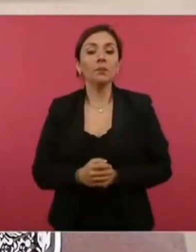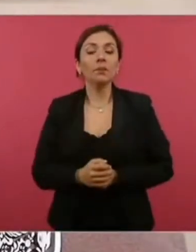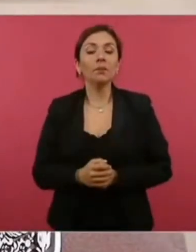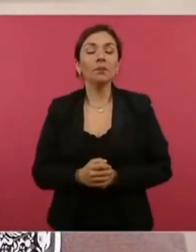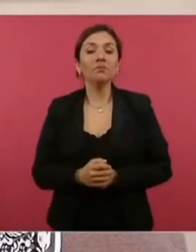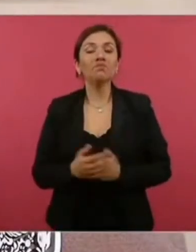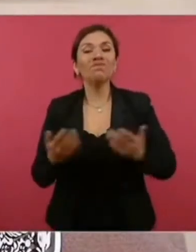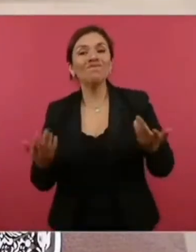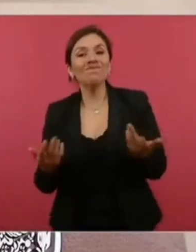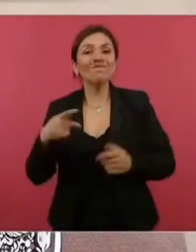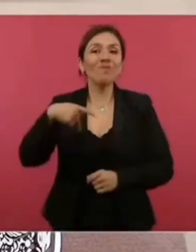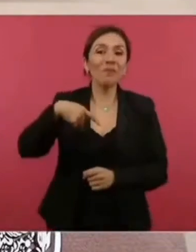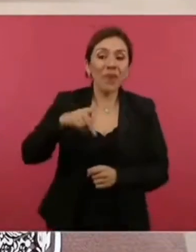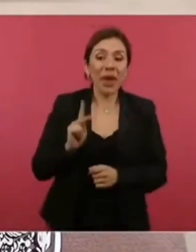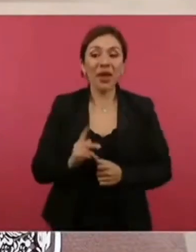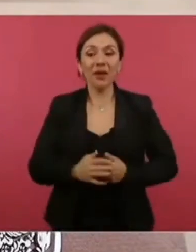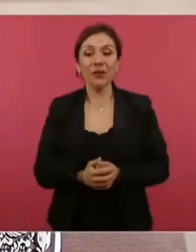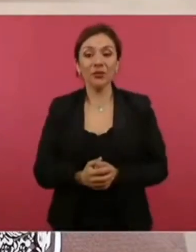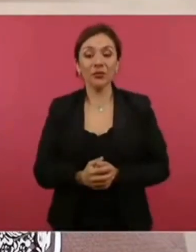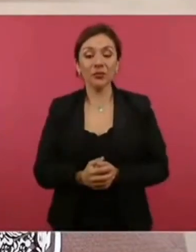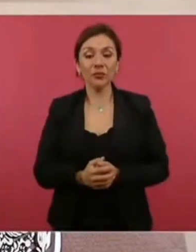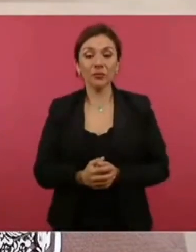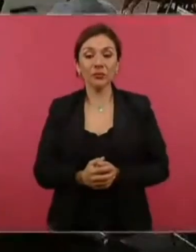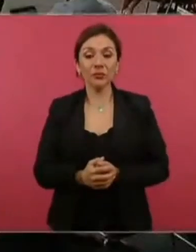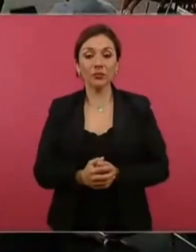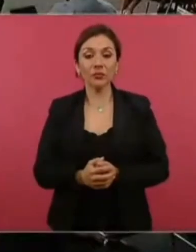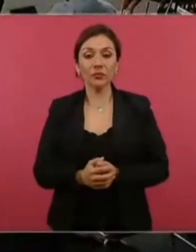Sin embargo,